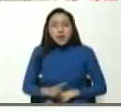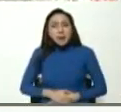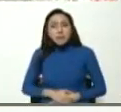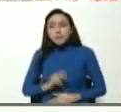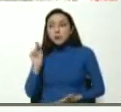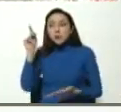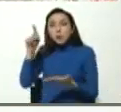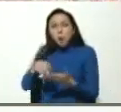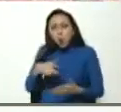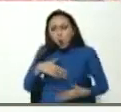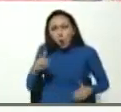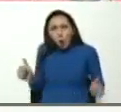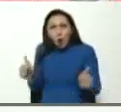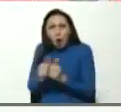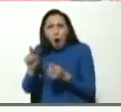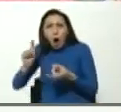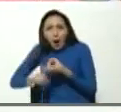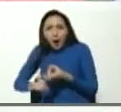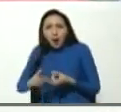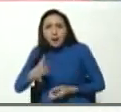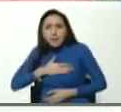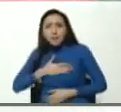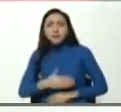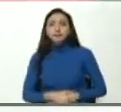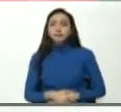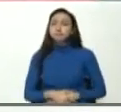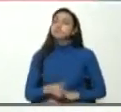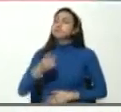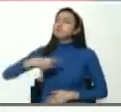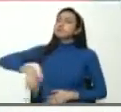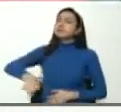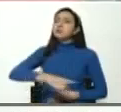sílice yo ahí estábamos